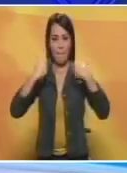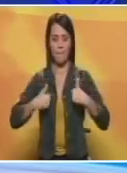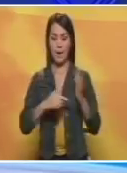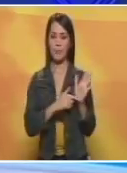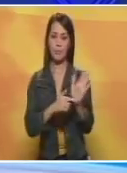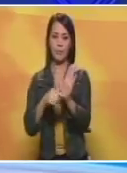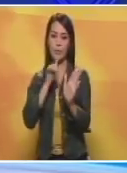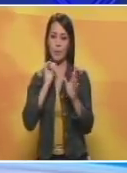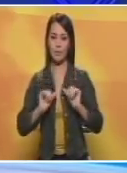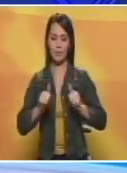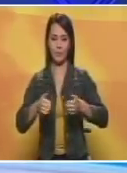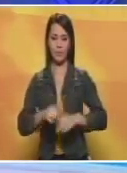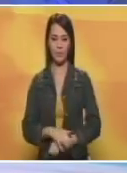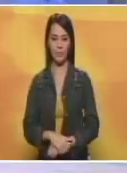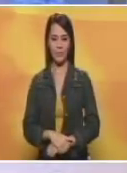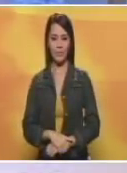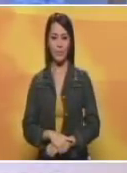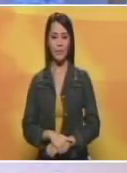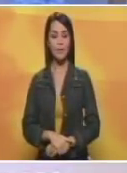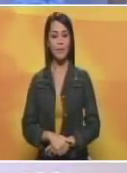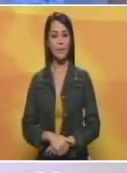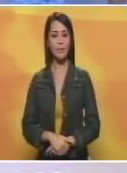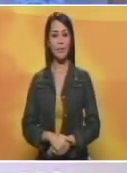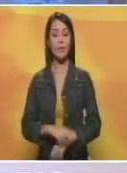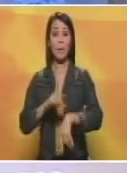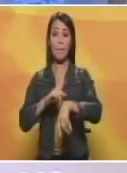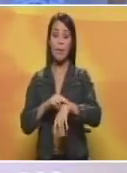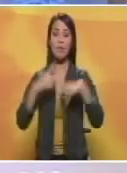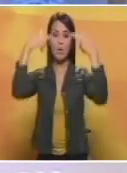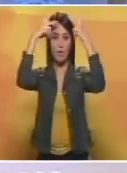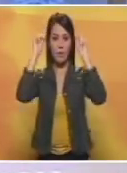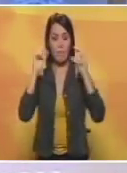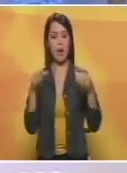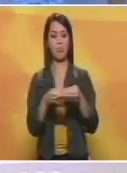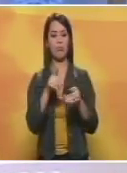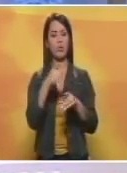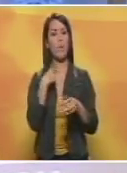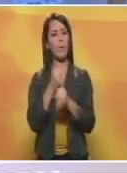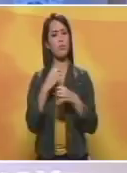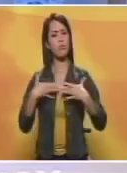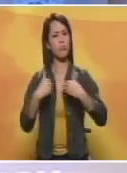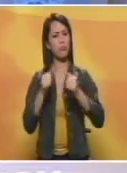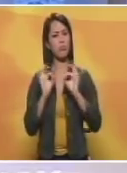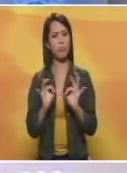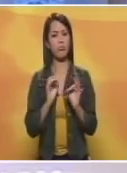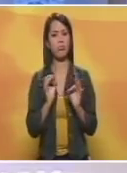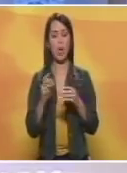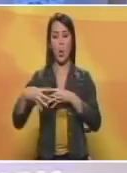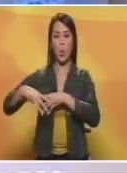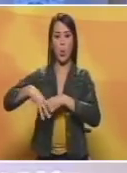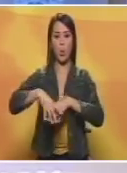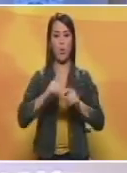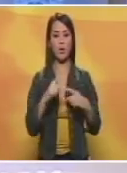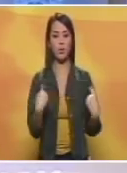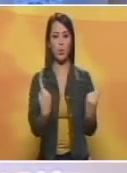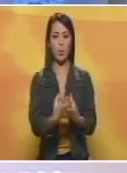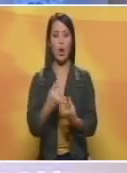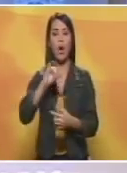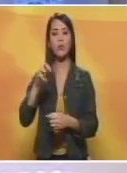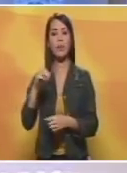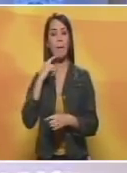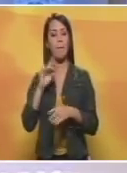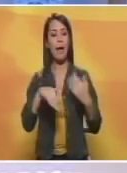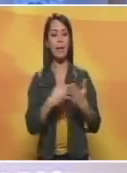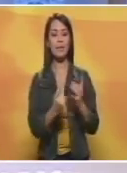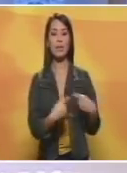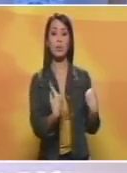les presentamos lo que es noticia hasta ahora comenzamos médicos enfermeras y personal de la salud buscan movilizarse desde el hospital jm de los ríos hasta